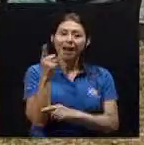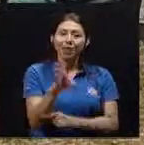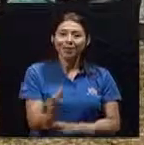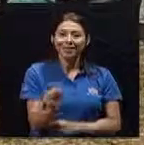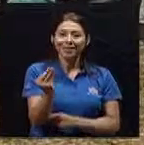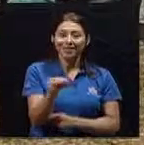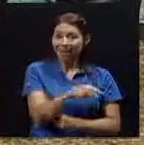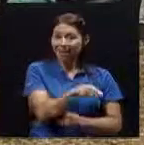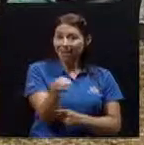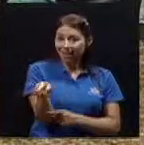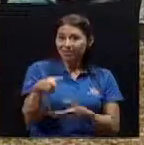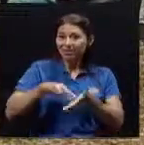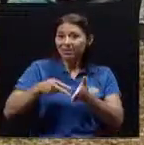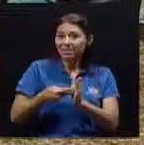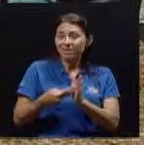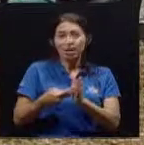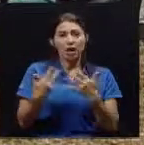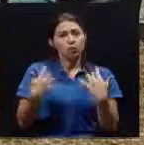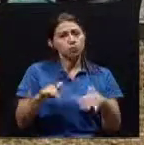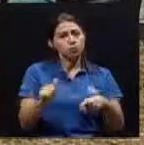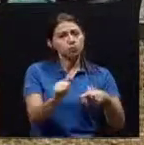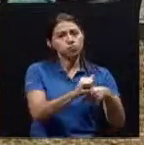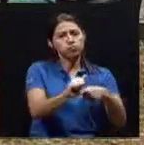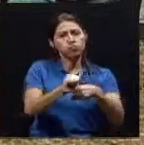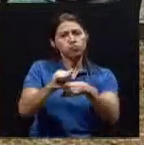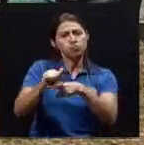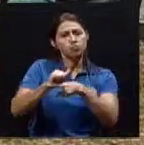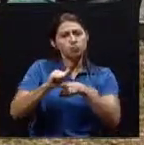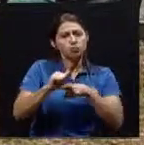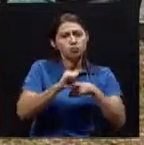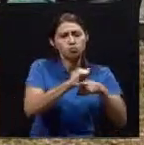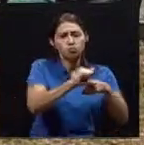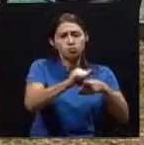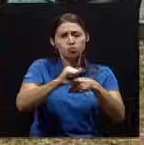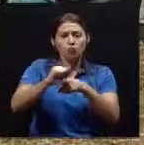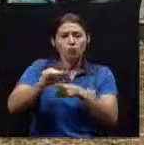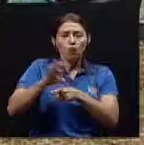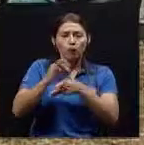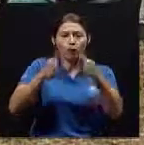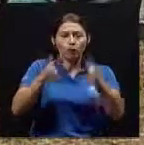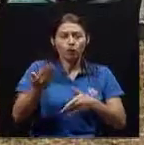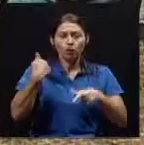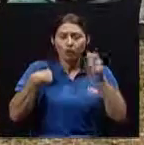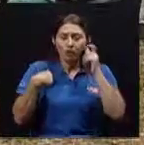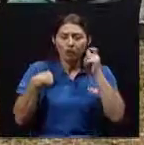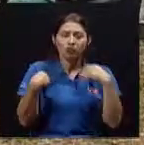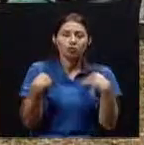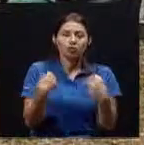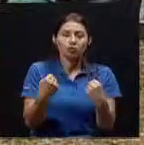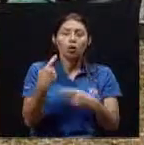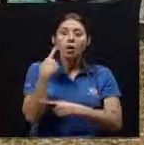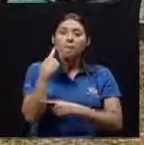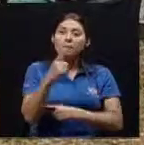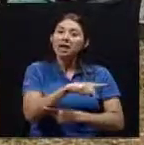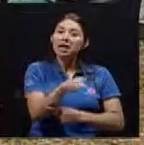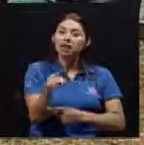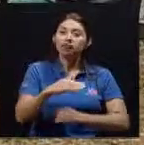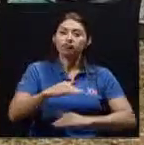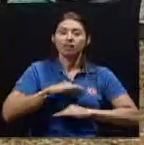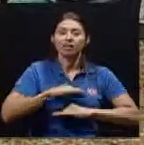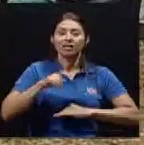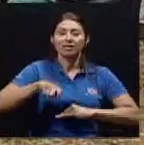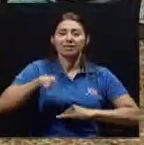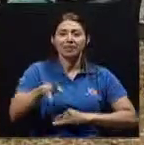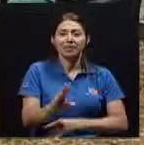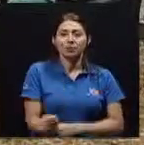incluye obviamente una enorme capacitación a funcionarios y funcionarias de salud para llenar esas necesidades adecuadas de adolescentes.